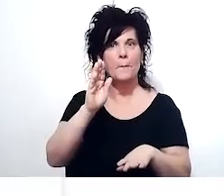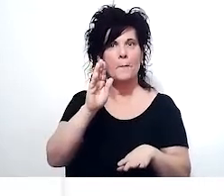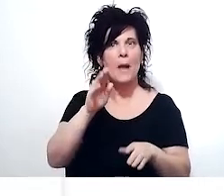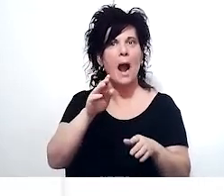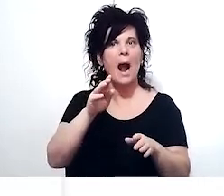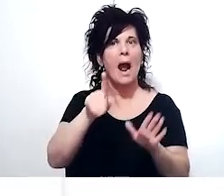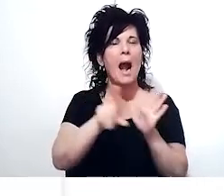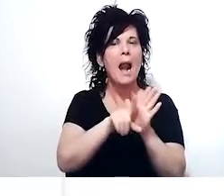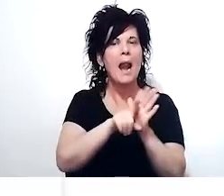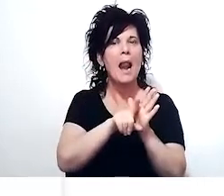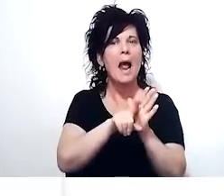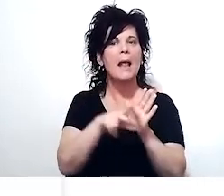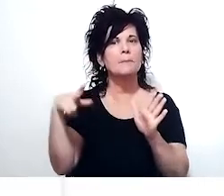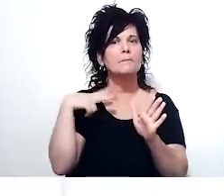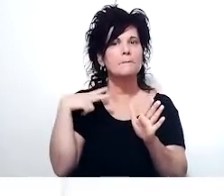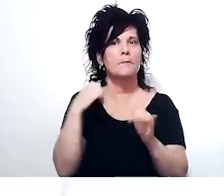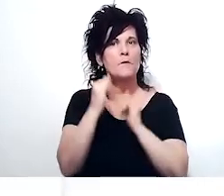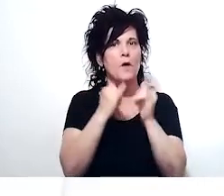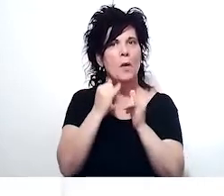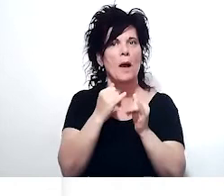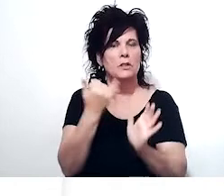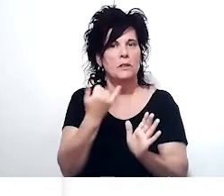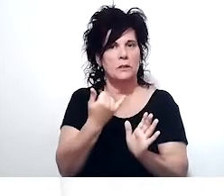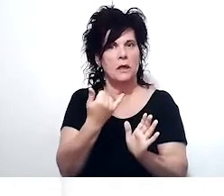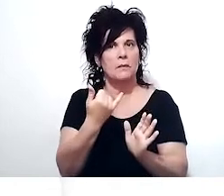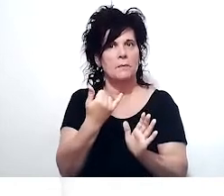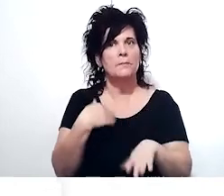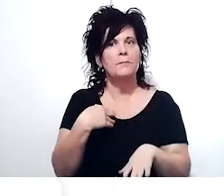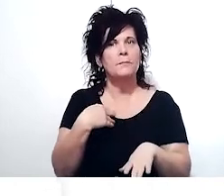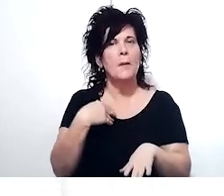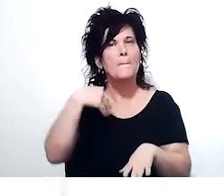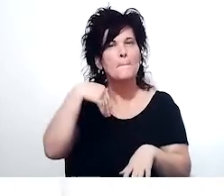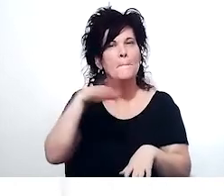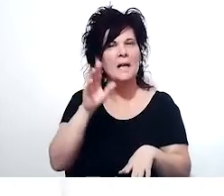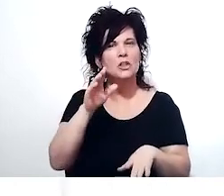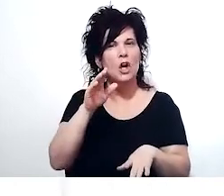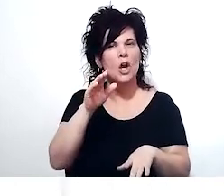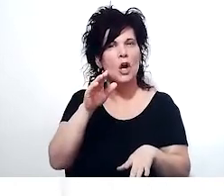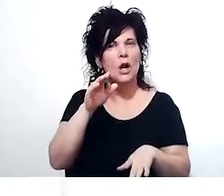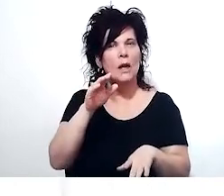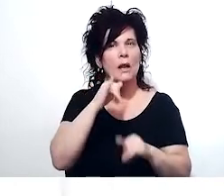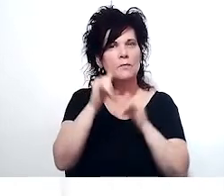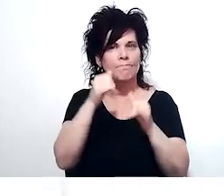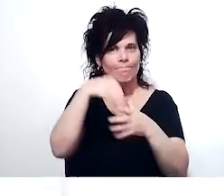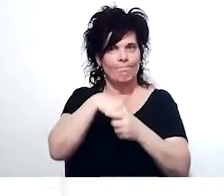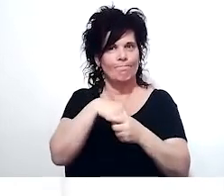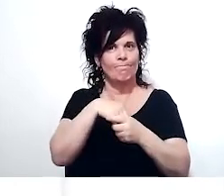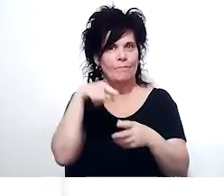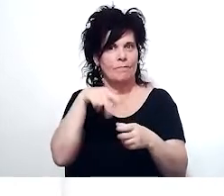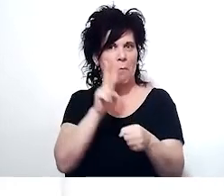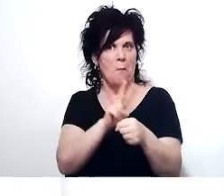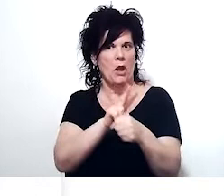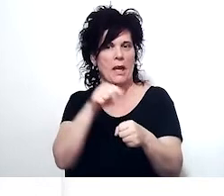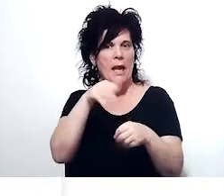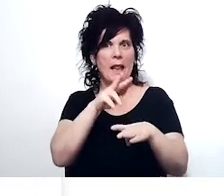de protección de datos, pero como les dije en el video anterior, la gran mayoría de las bases de datos que protegían